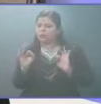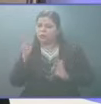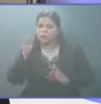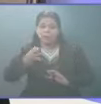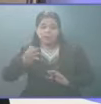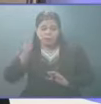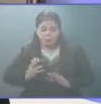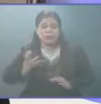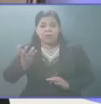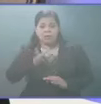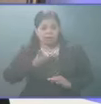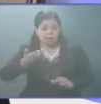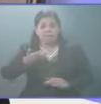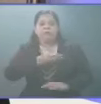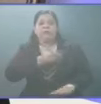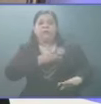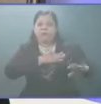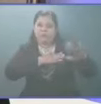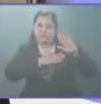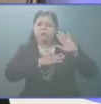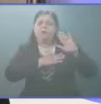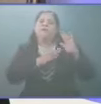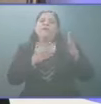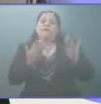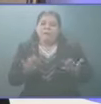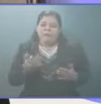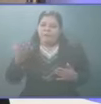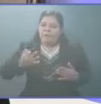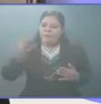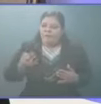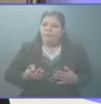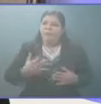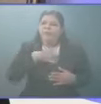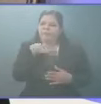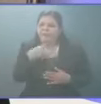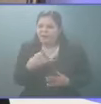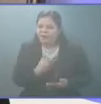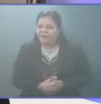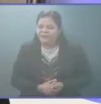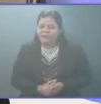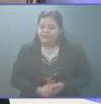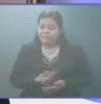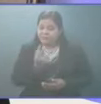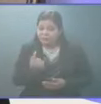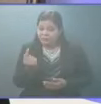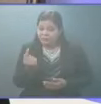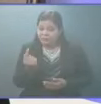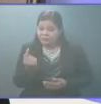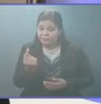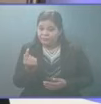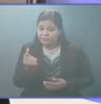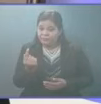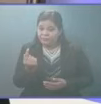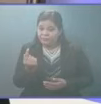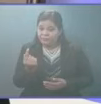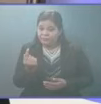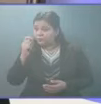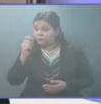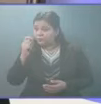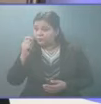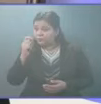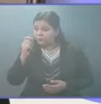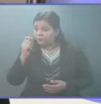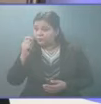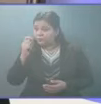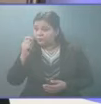de compromiso, ¿verdad? Porque le tiene que gustar al personal su trabajo, ¿verdad? Y tener